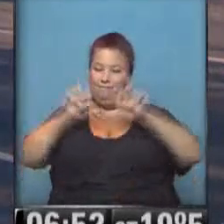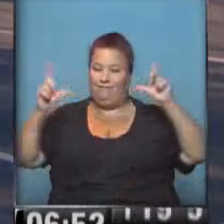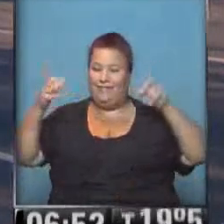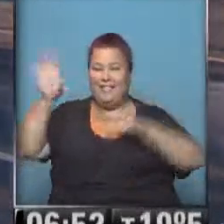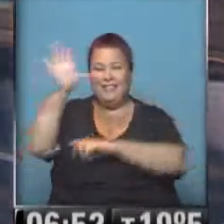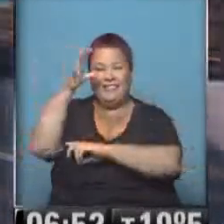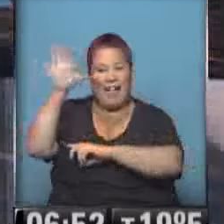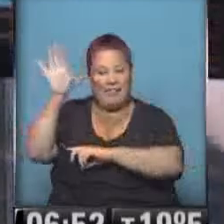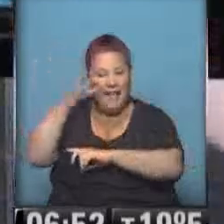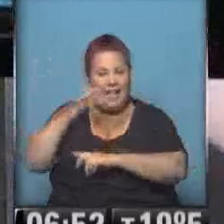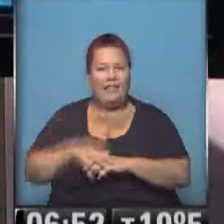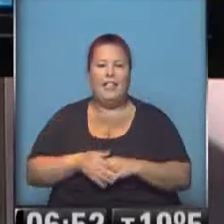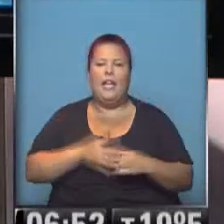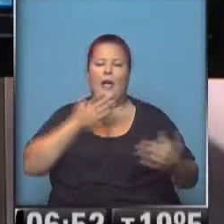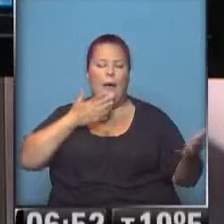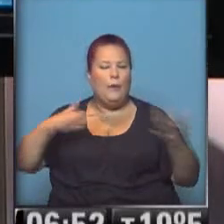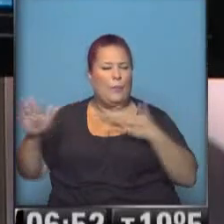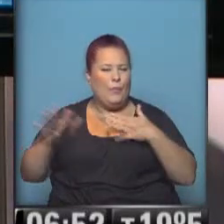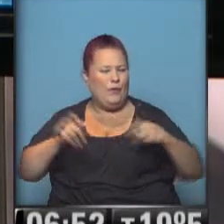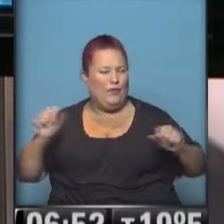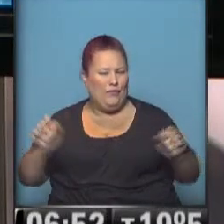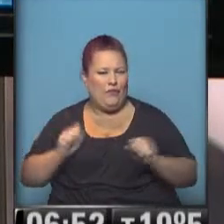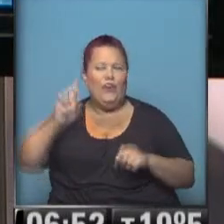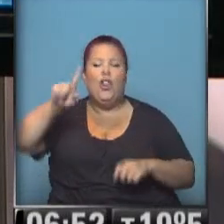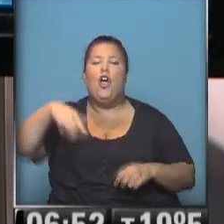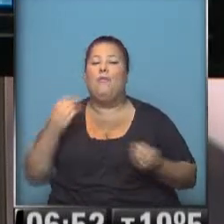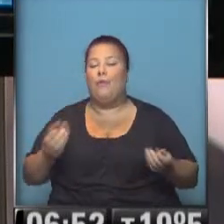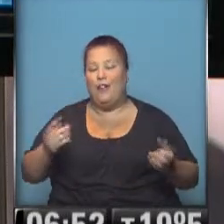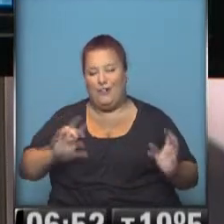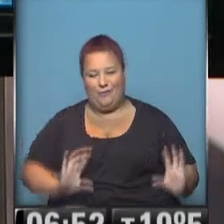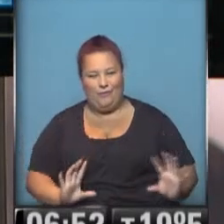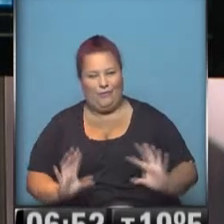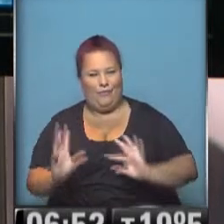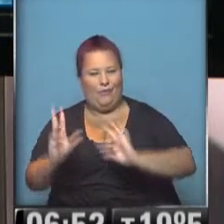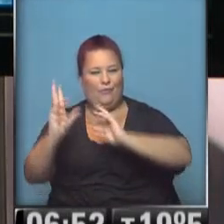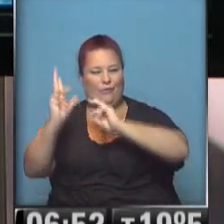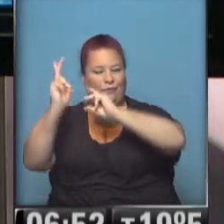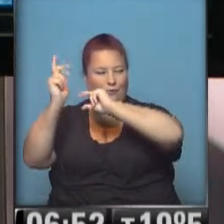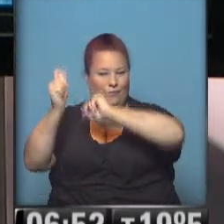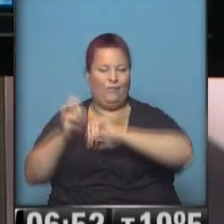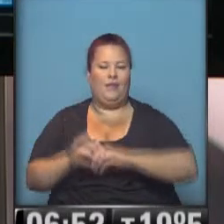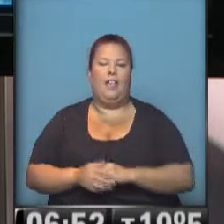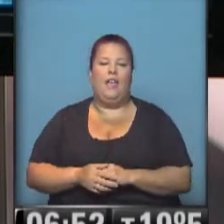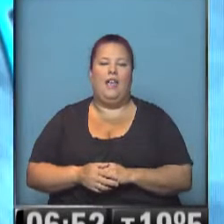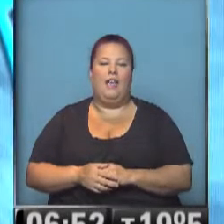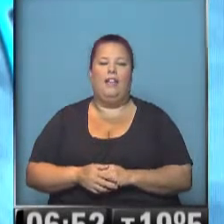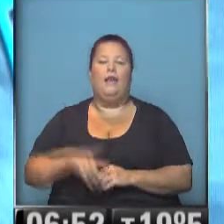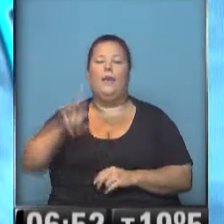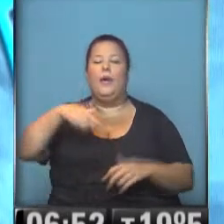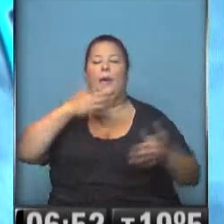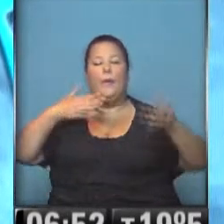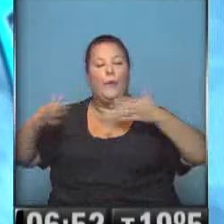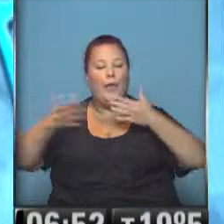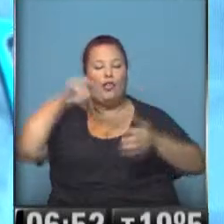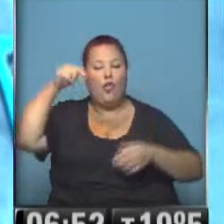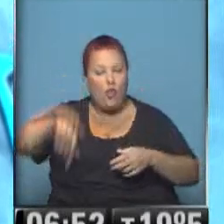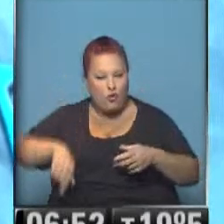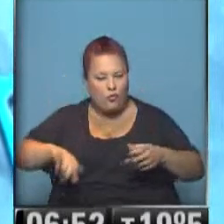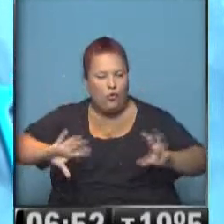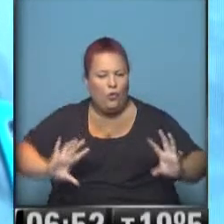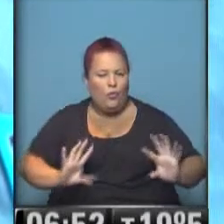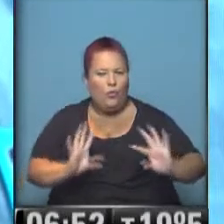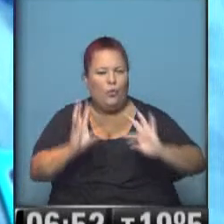satelital un frente de aire frío proveniente, por supuesto, de la región patagónica, que trae viento sur que irá